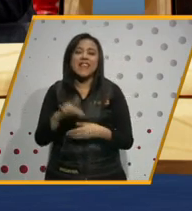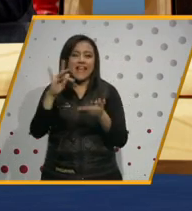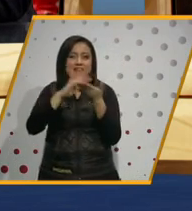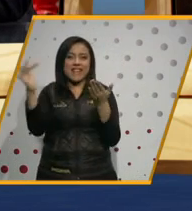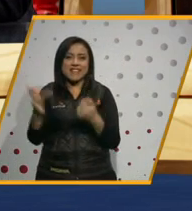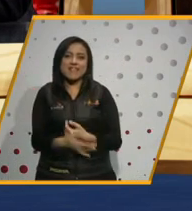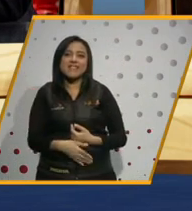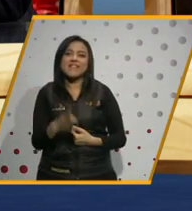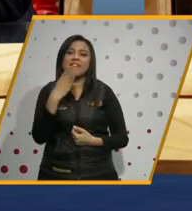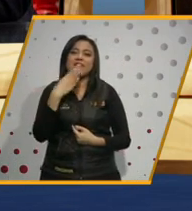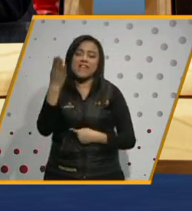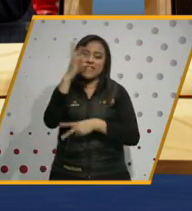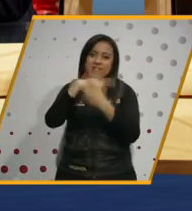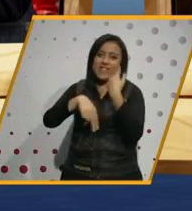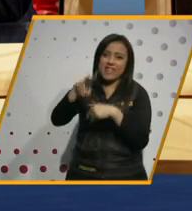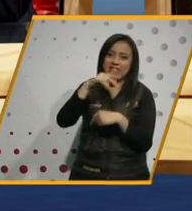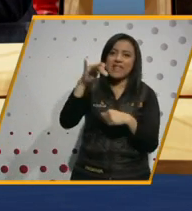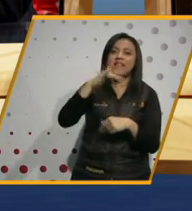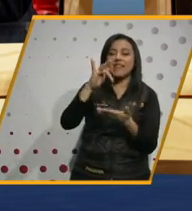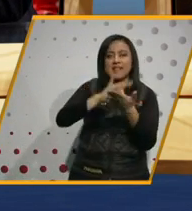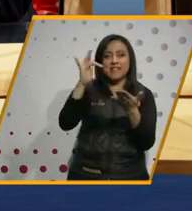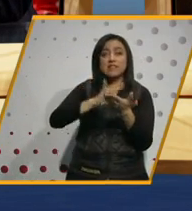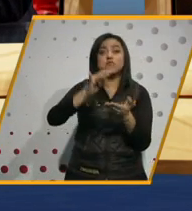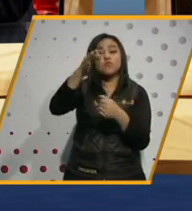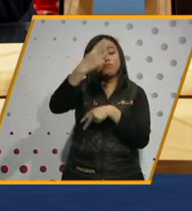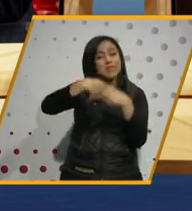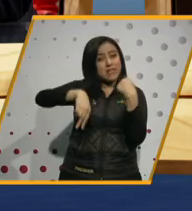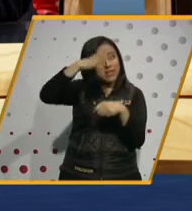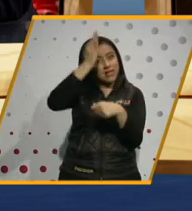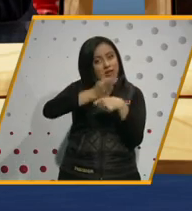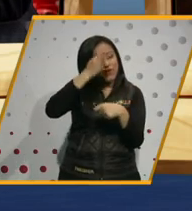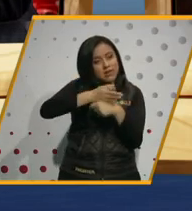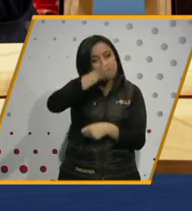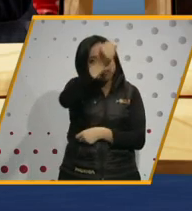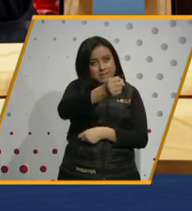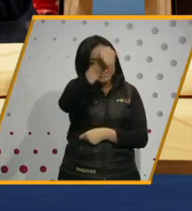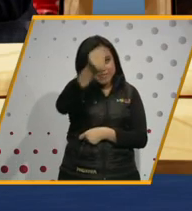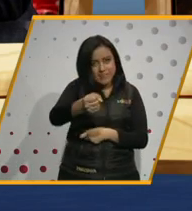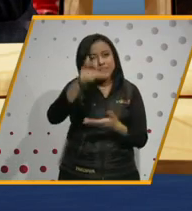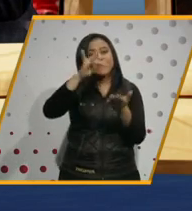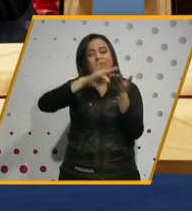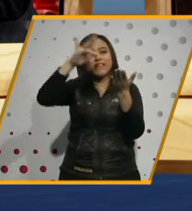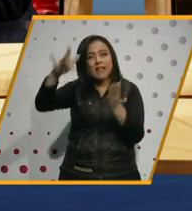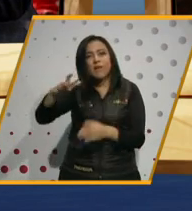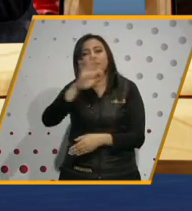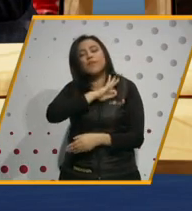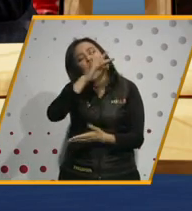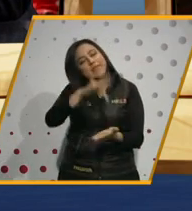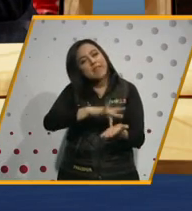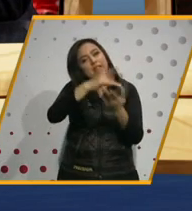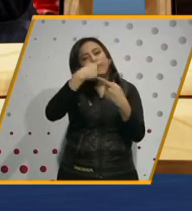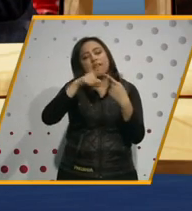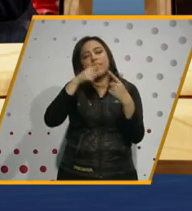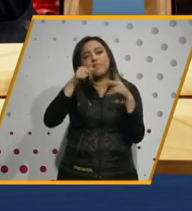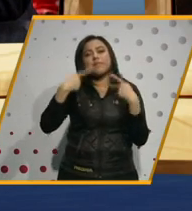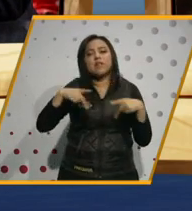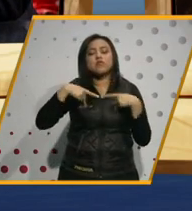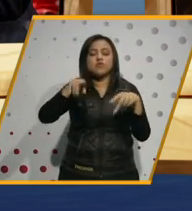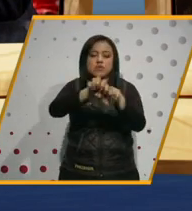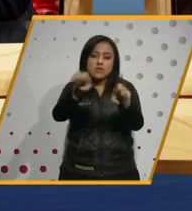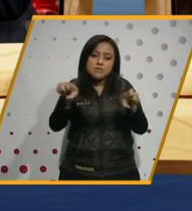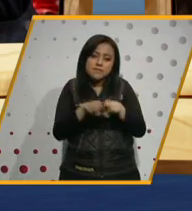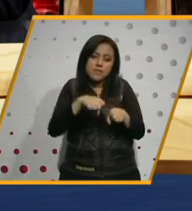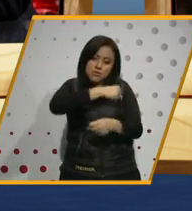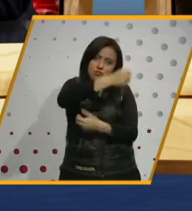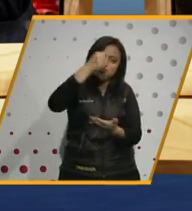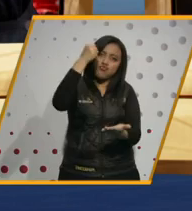contrario, muchas gracias a ustedes. Y qué bueno que te diste la vuelta por aquí, que nos dé la oportunidad de saludarte y agradecerte a nombre de todo el equipo, de a quien corresponda